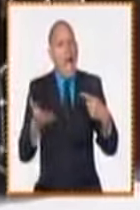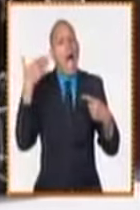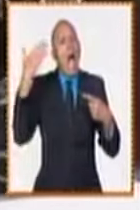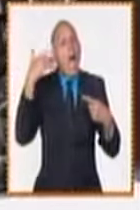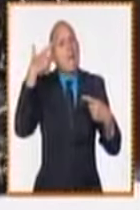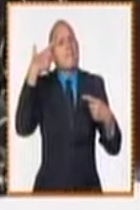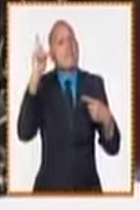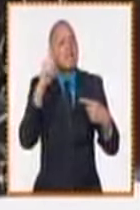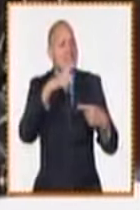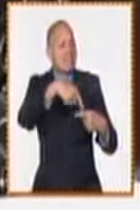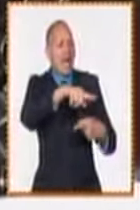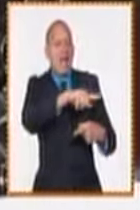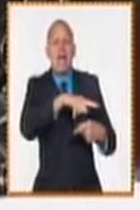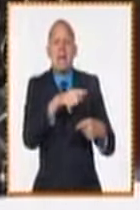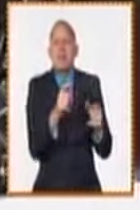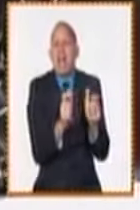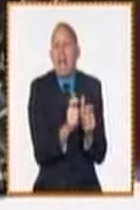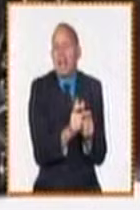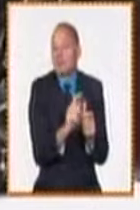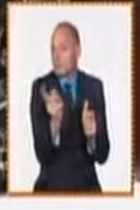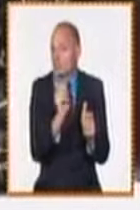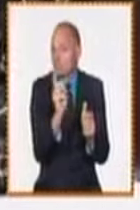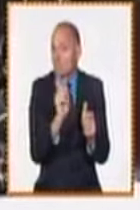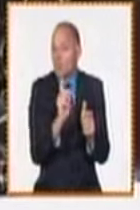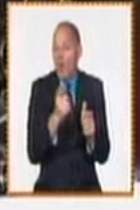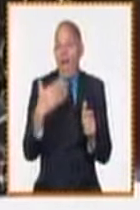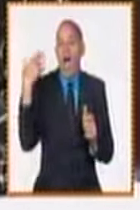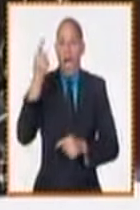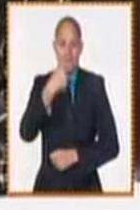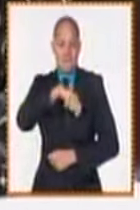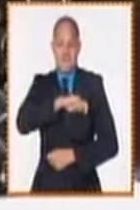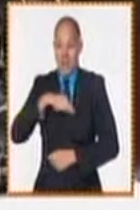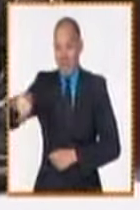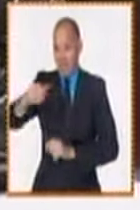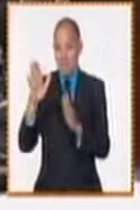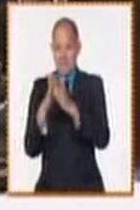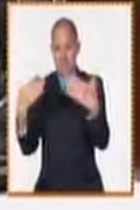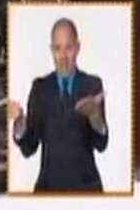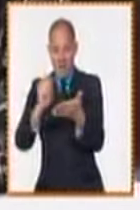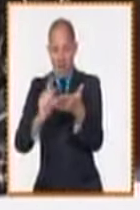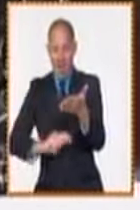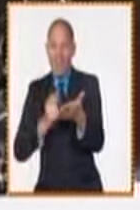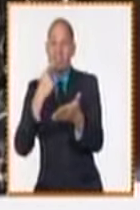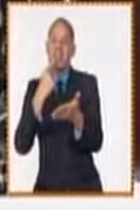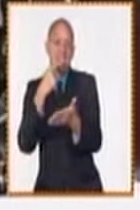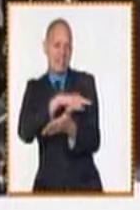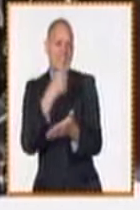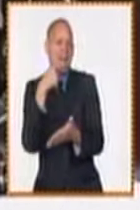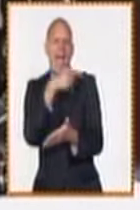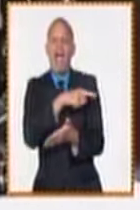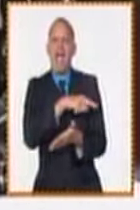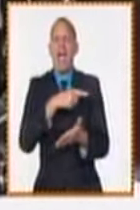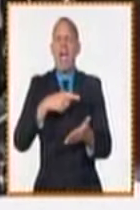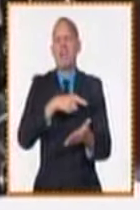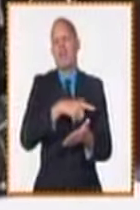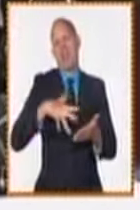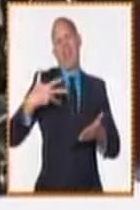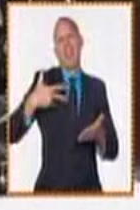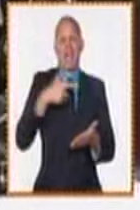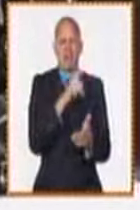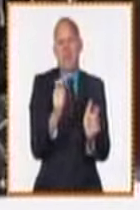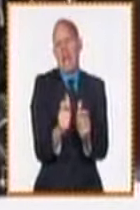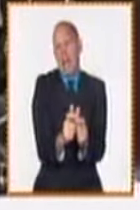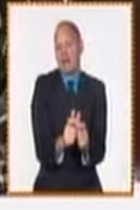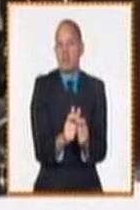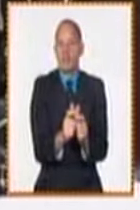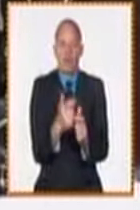una gavilla, como publicaban los periódicos españoles a partir del 13 de octubre. La